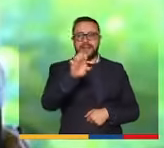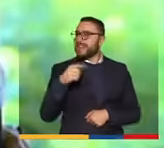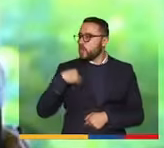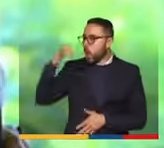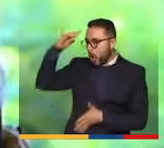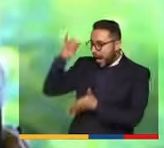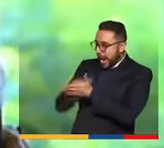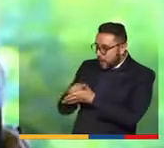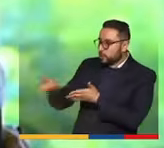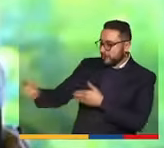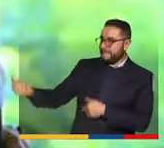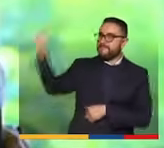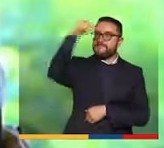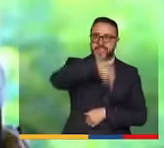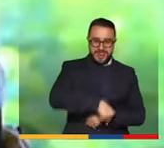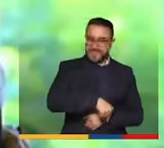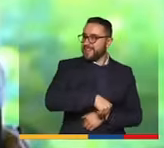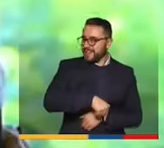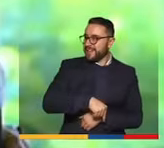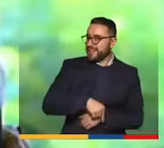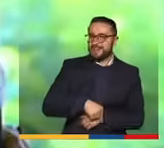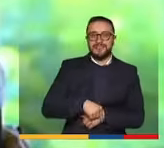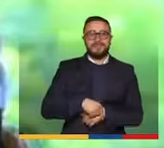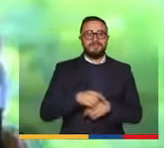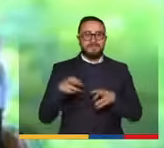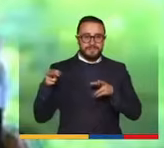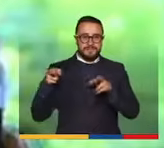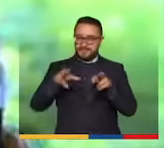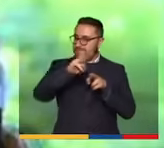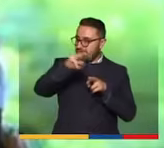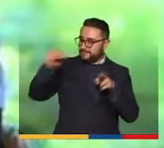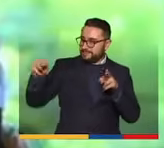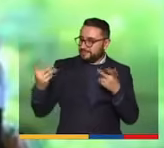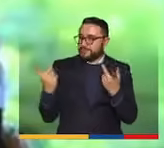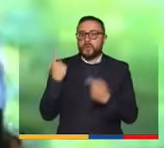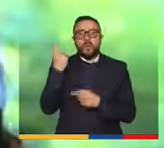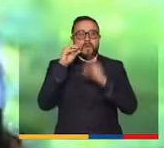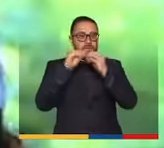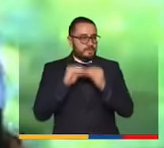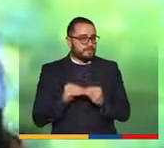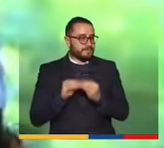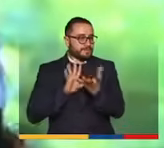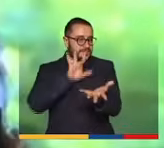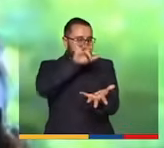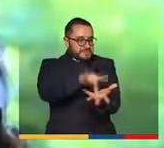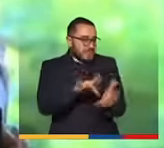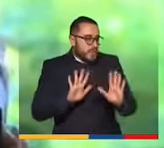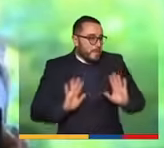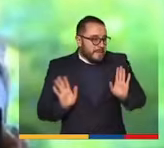quería venir a este lugar a través del río Magdalena, que es la única manera como se llega.